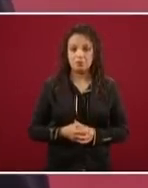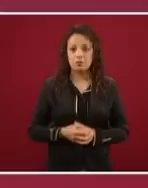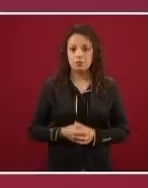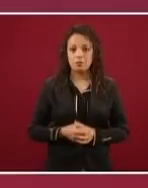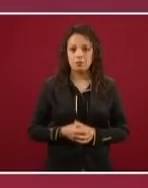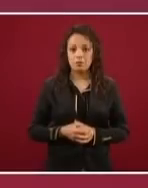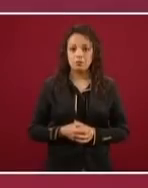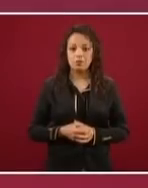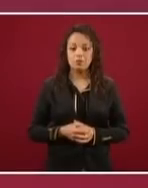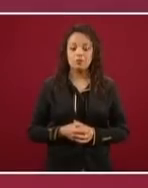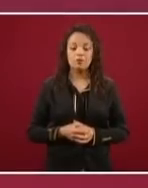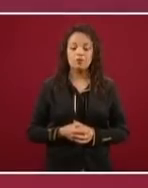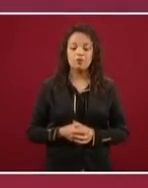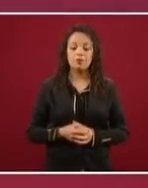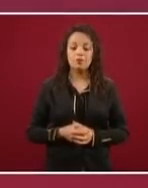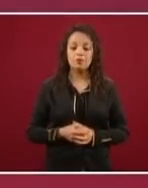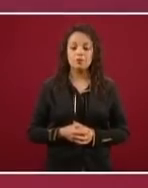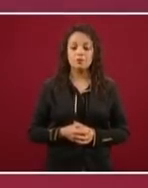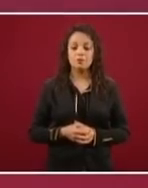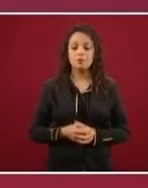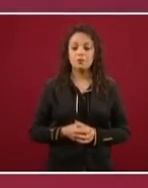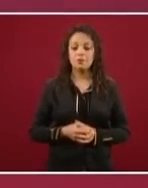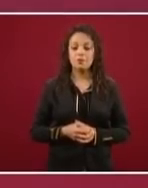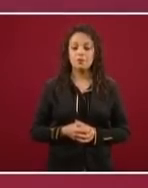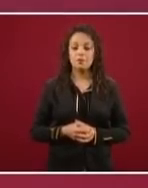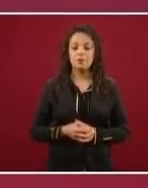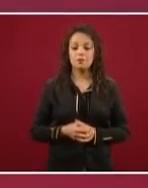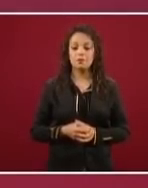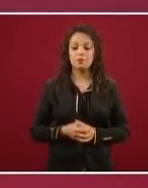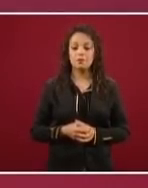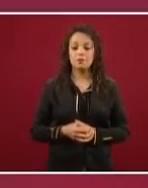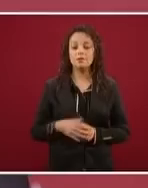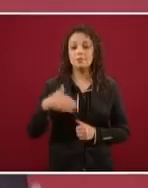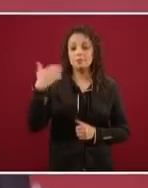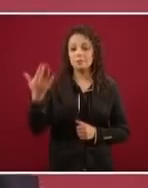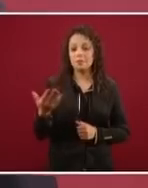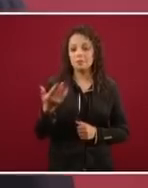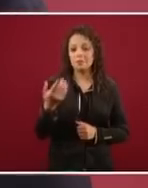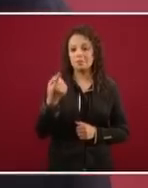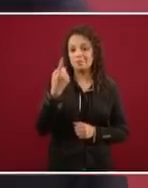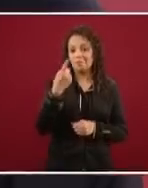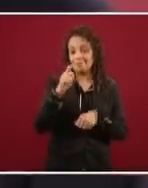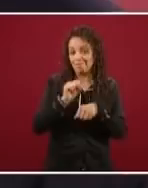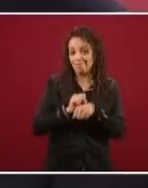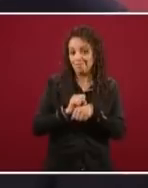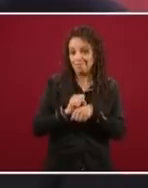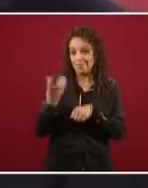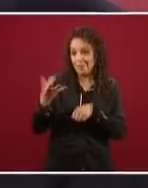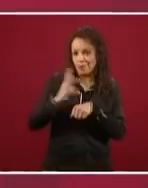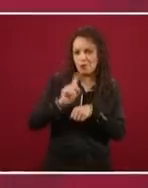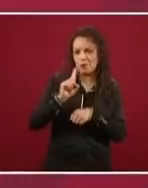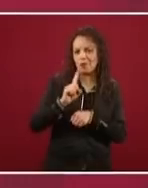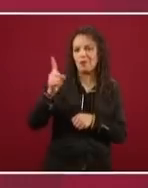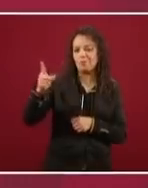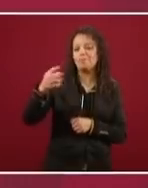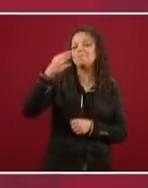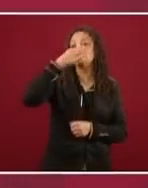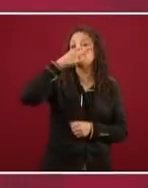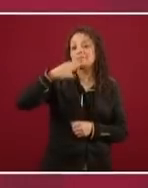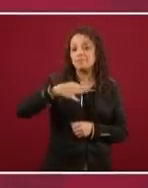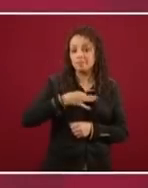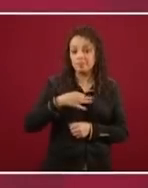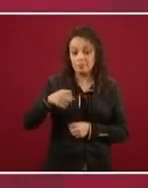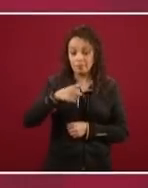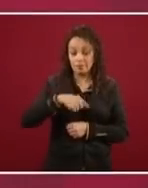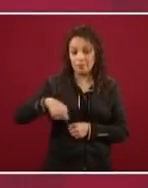si no es que la otra me pidieron no permiso si no me informaron que el equipo que está